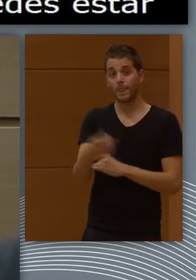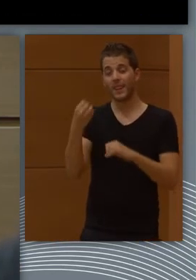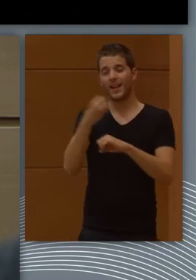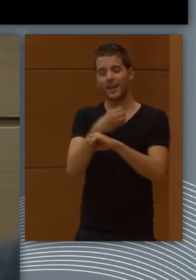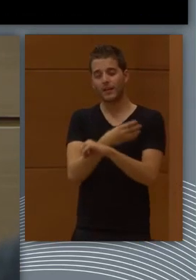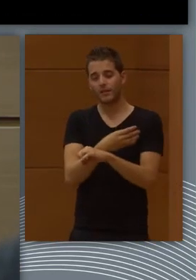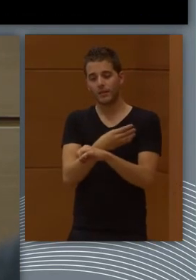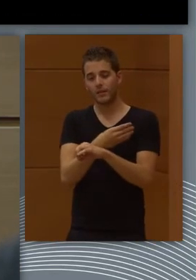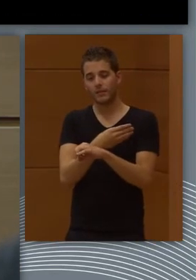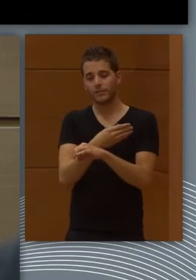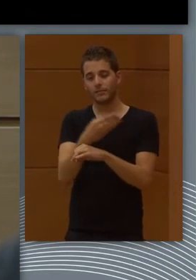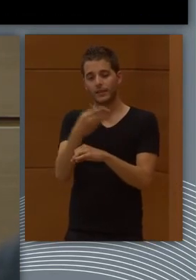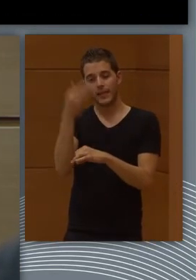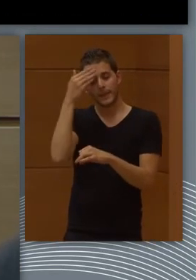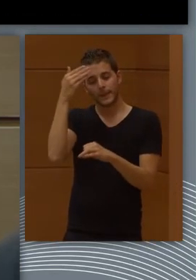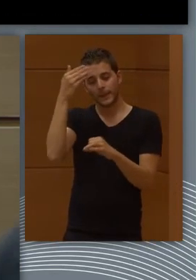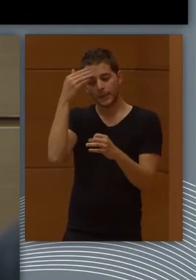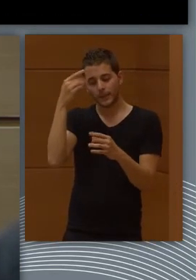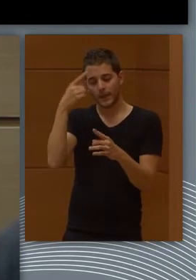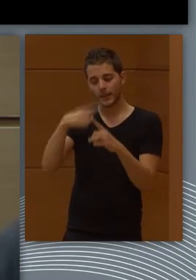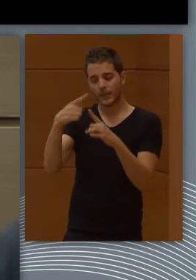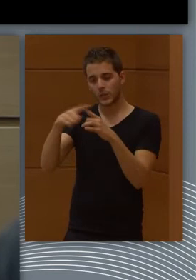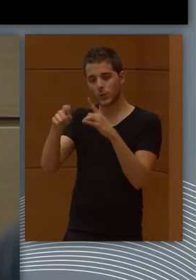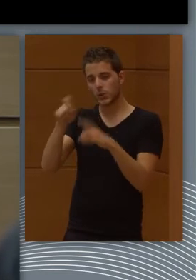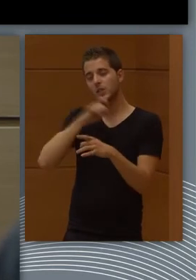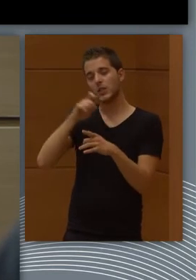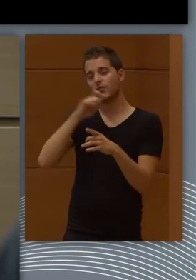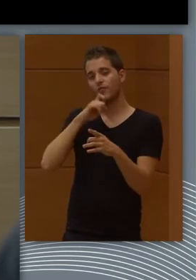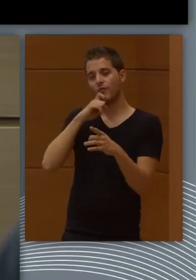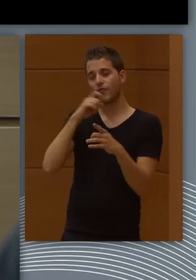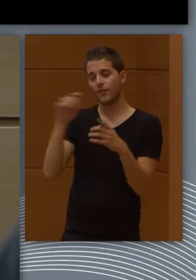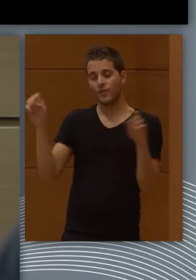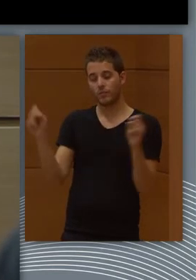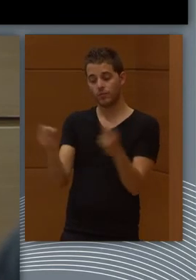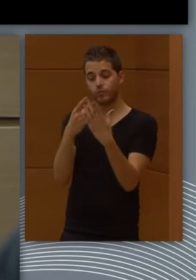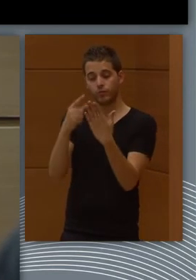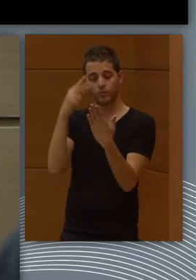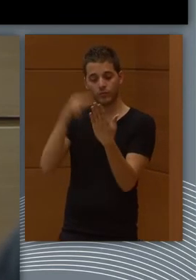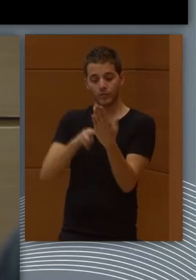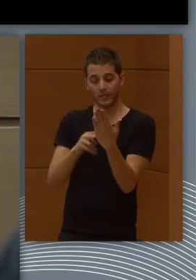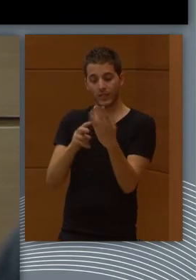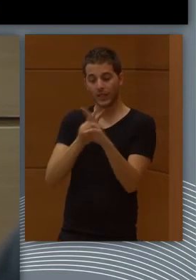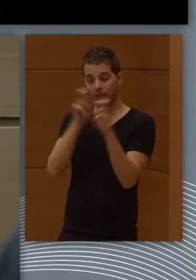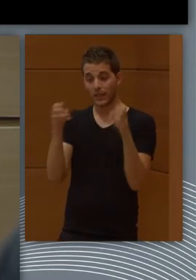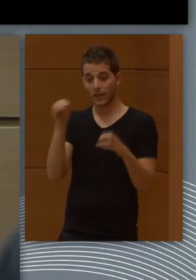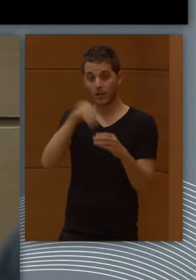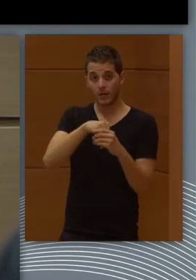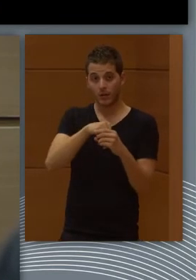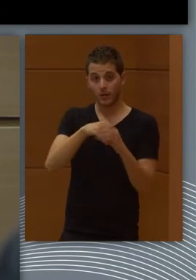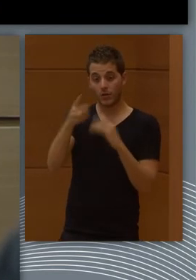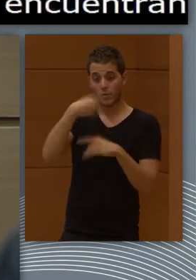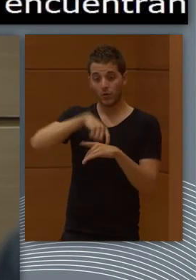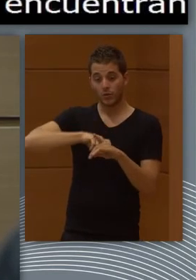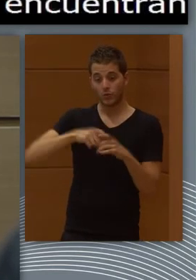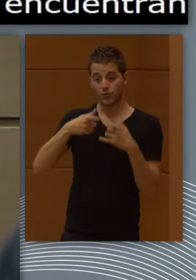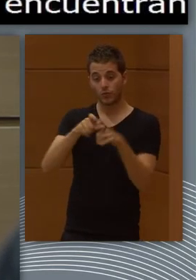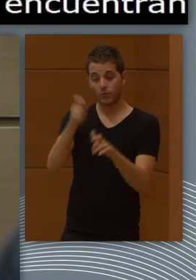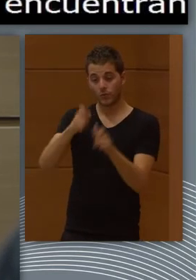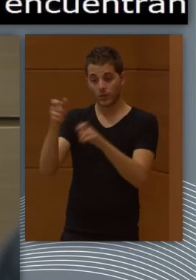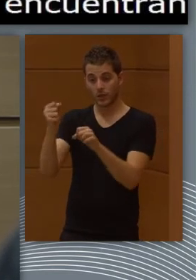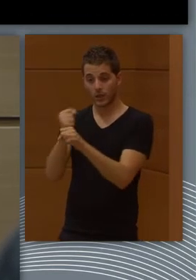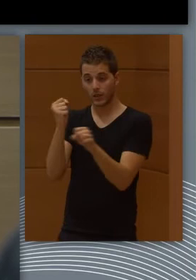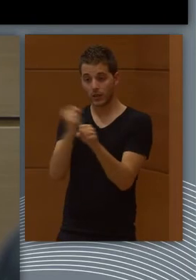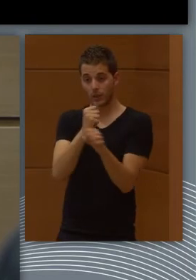las principales dificultades que encontráis internamente, digamos, con vuestros equipos a la hora de gestionar la